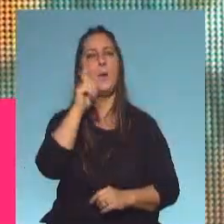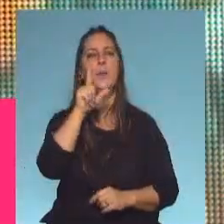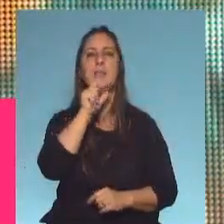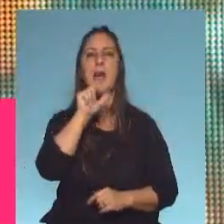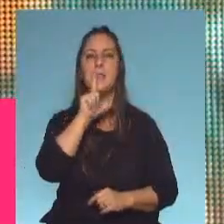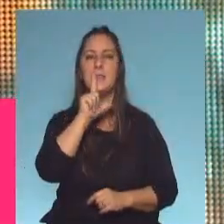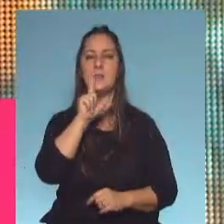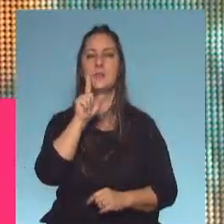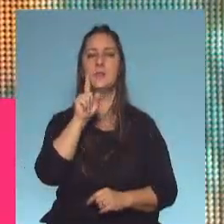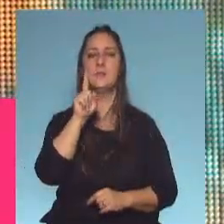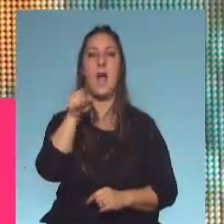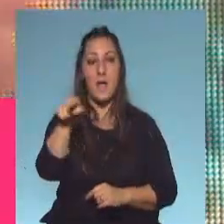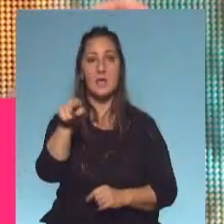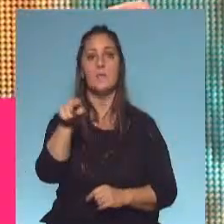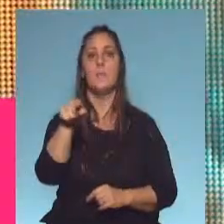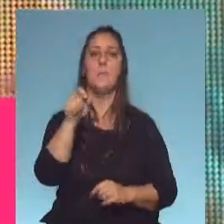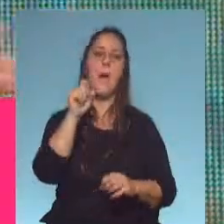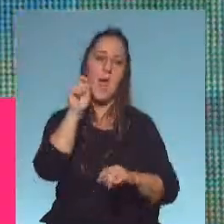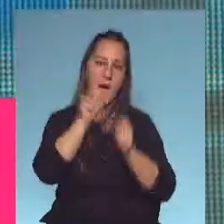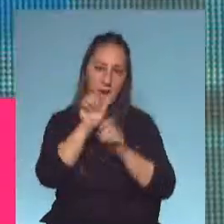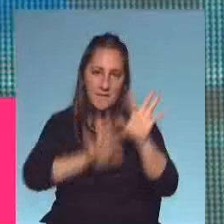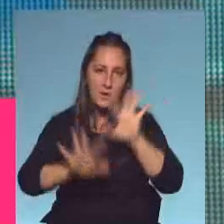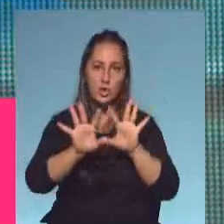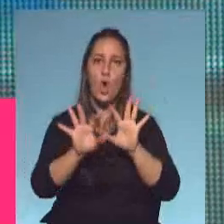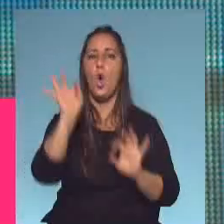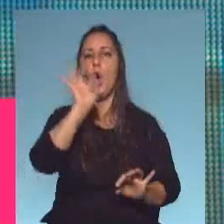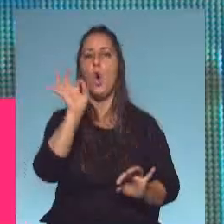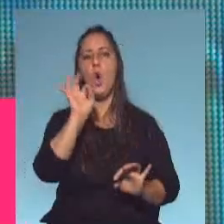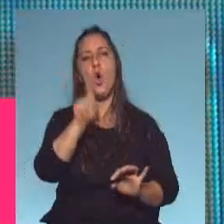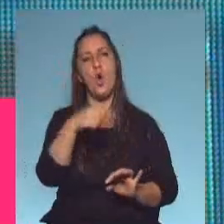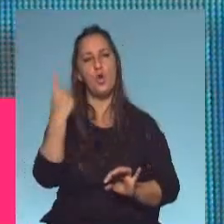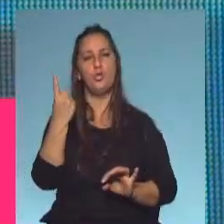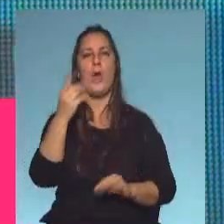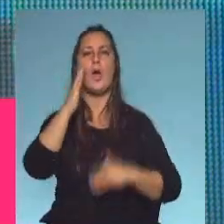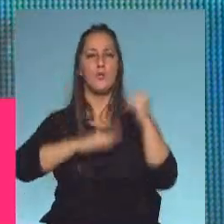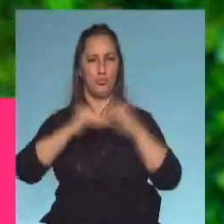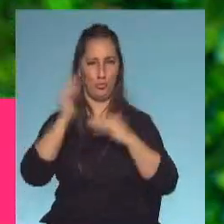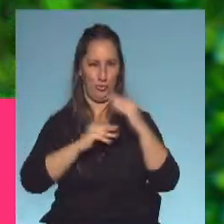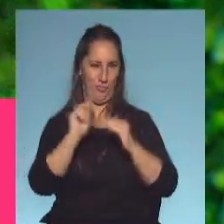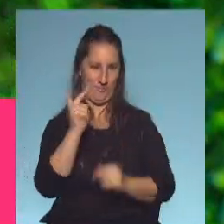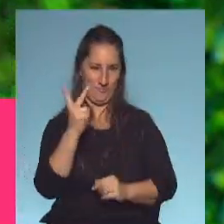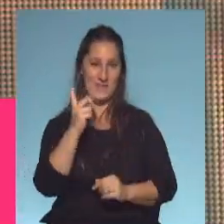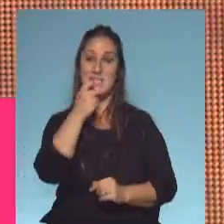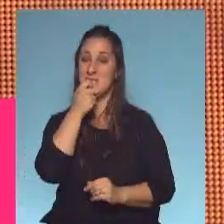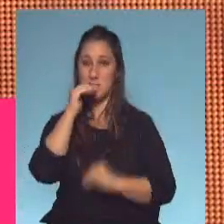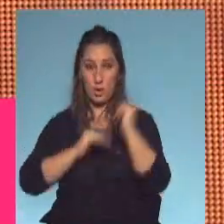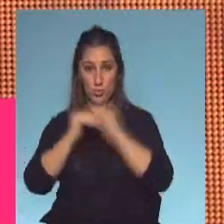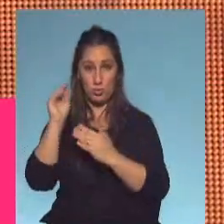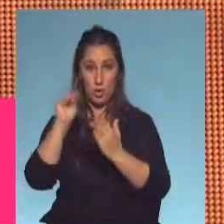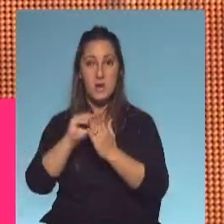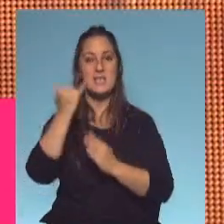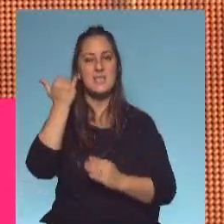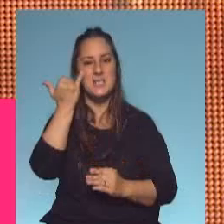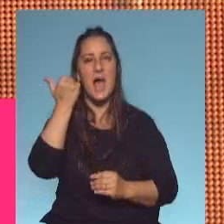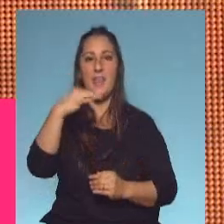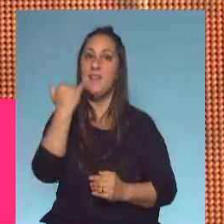argentina.gov/habitat/ ahí pones si es para refacción o la otra es para construcción. En el caso de la construcción tenés que tener ya